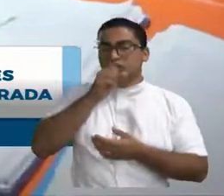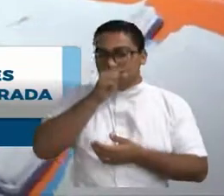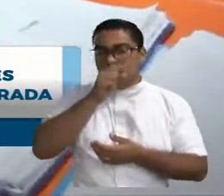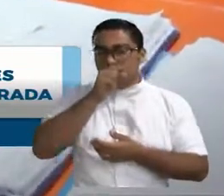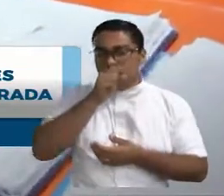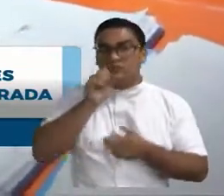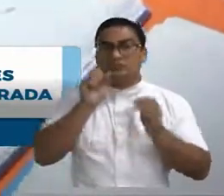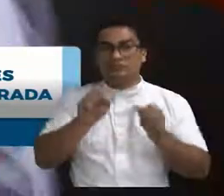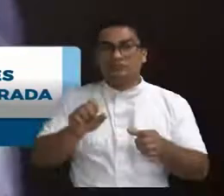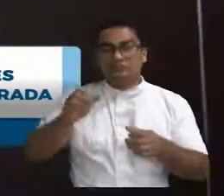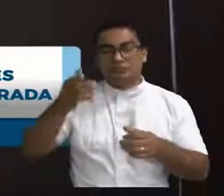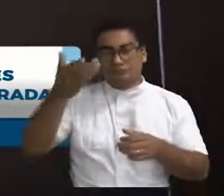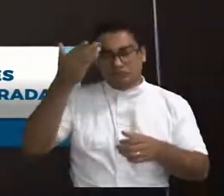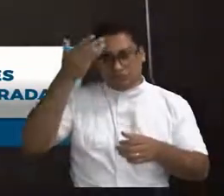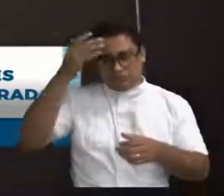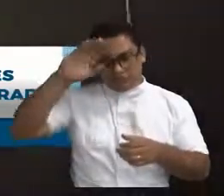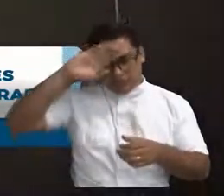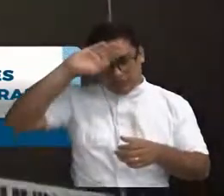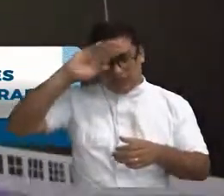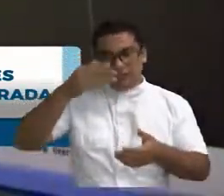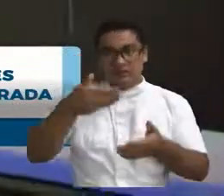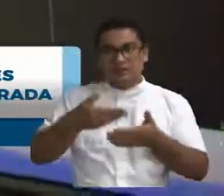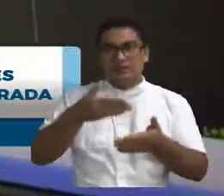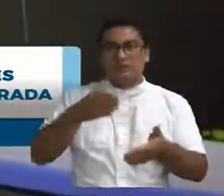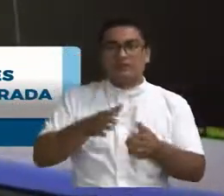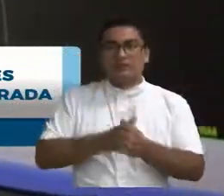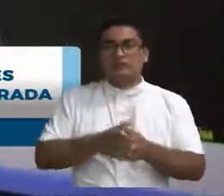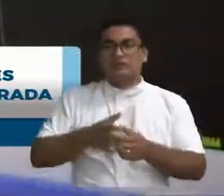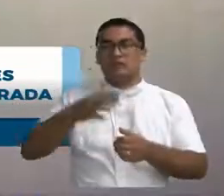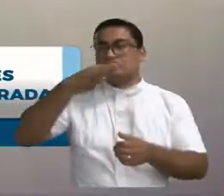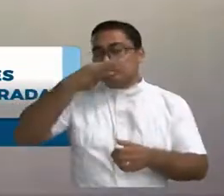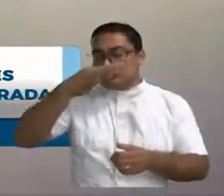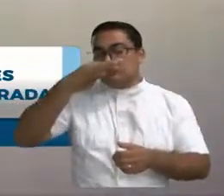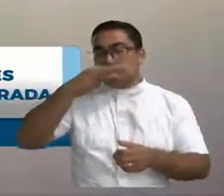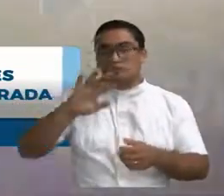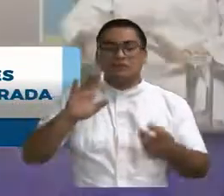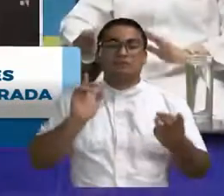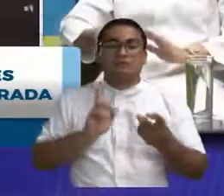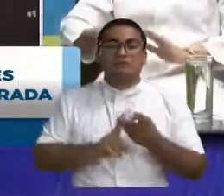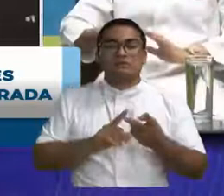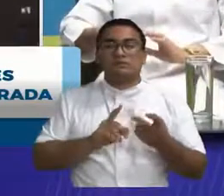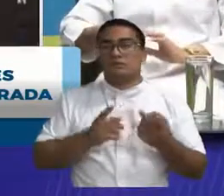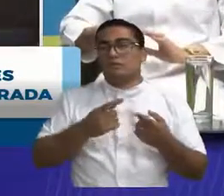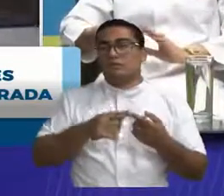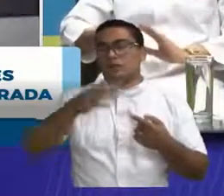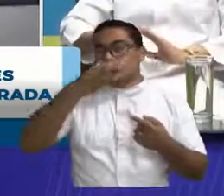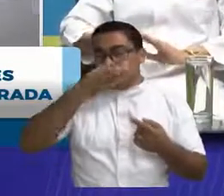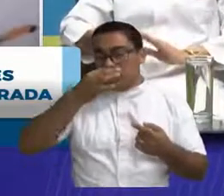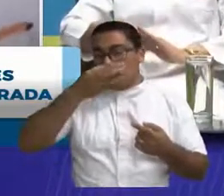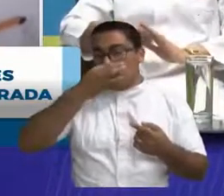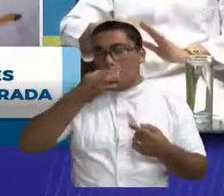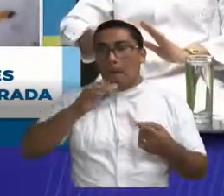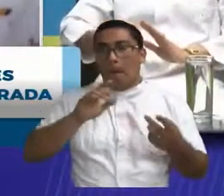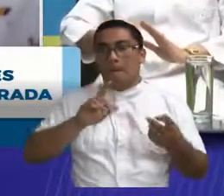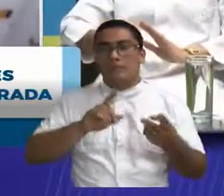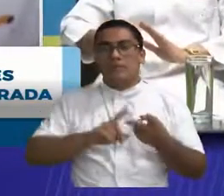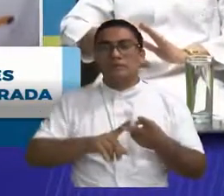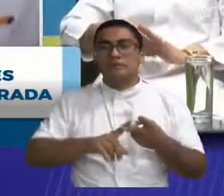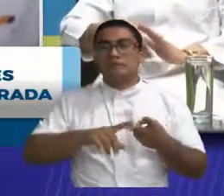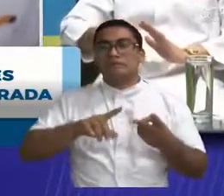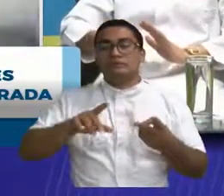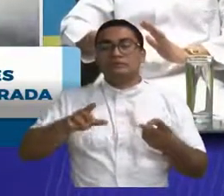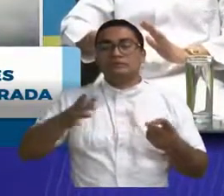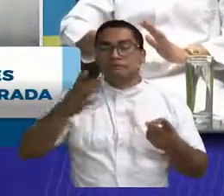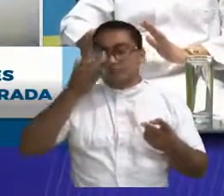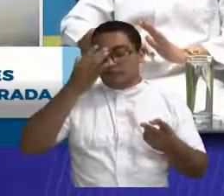temperatura. Pero hablando con nombre y apellido, doctora, ¿cuáles son? Bueno, o sea, el resfriado común uno. Sería la rinitis, la rinofaringitis,